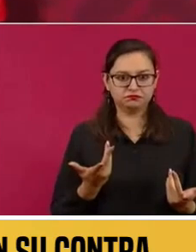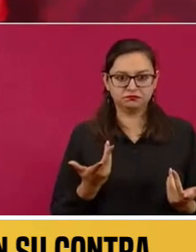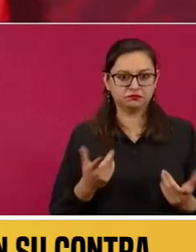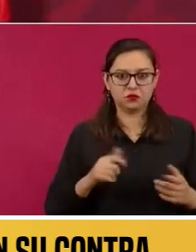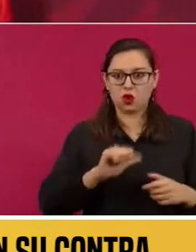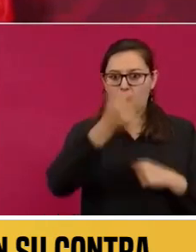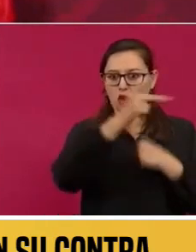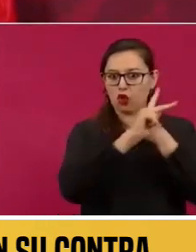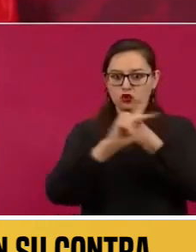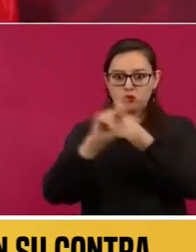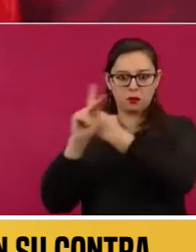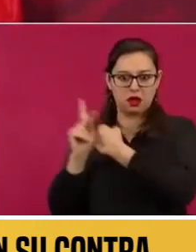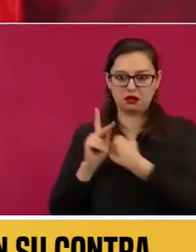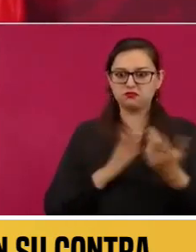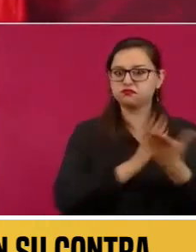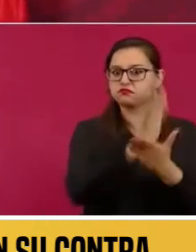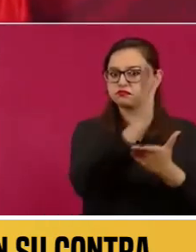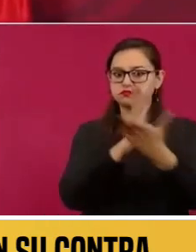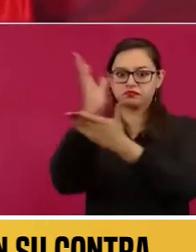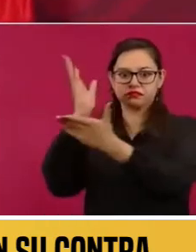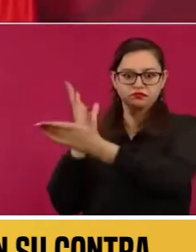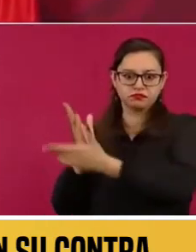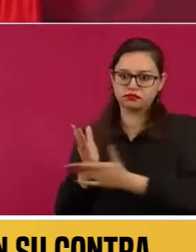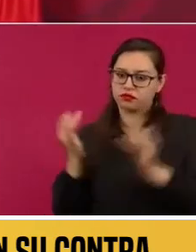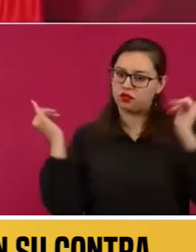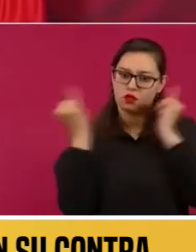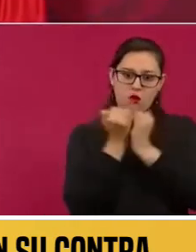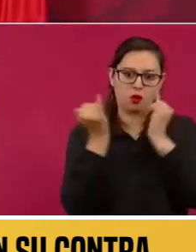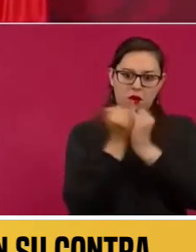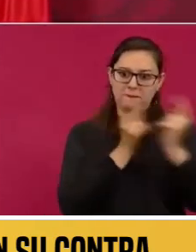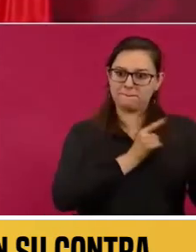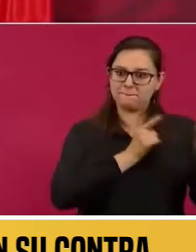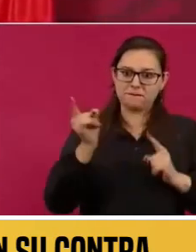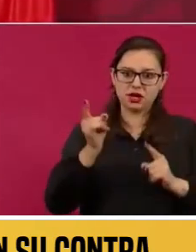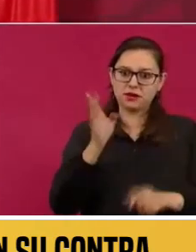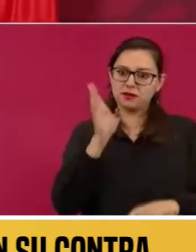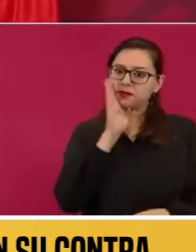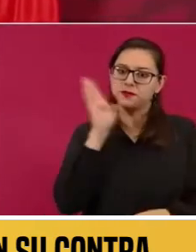para cualquier país, para cualquier gobierno,